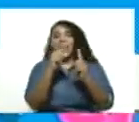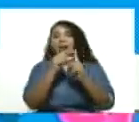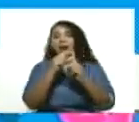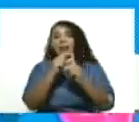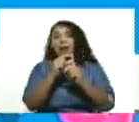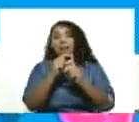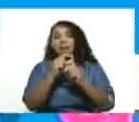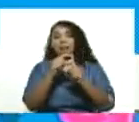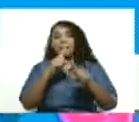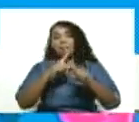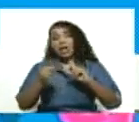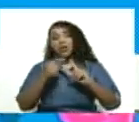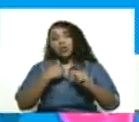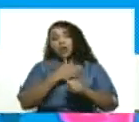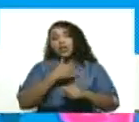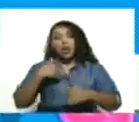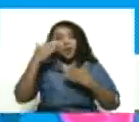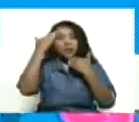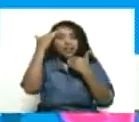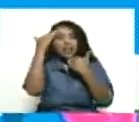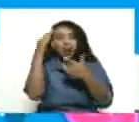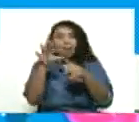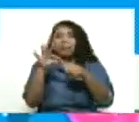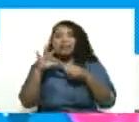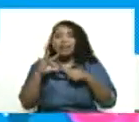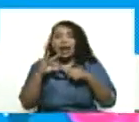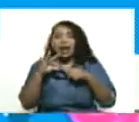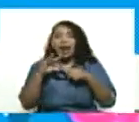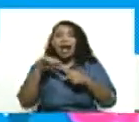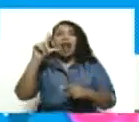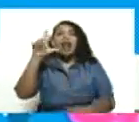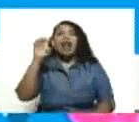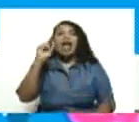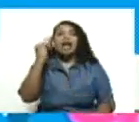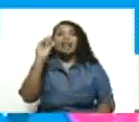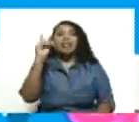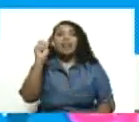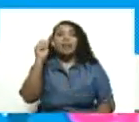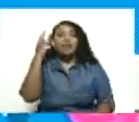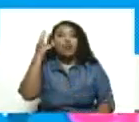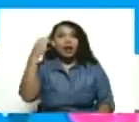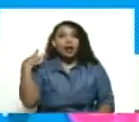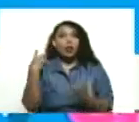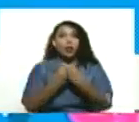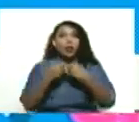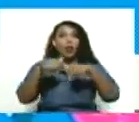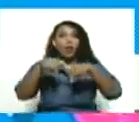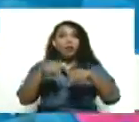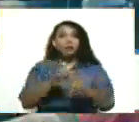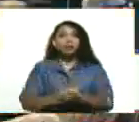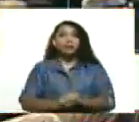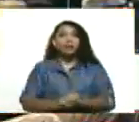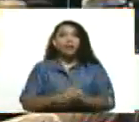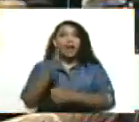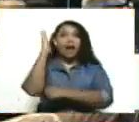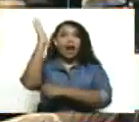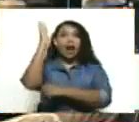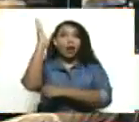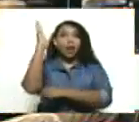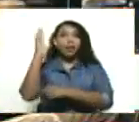saludo muy especial a Aleida Guevara que nos acompaña en esta jornada